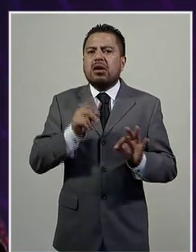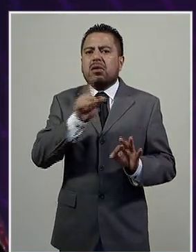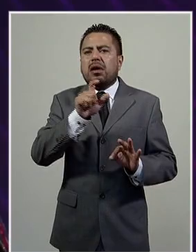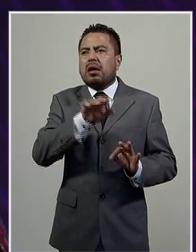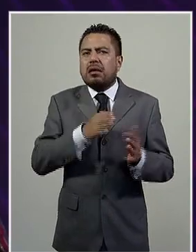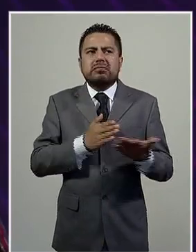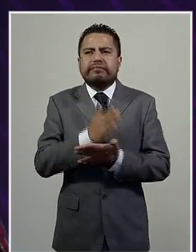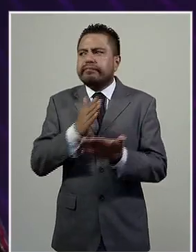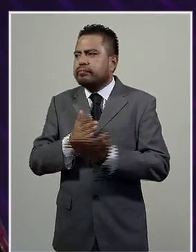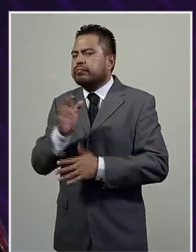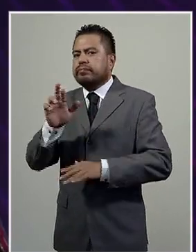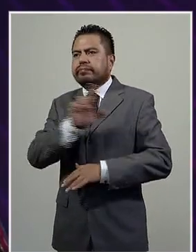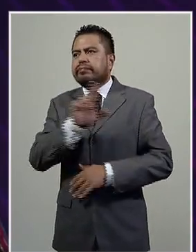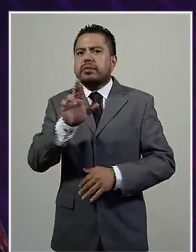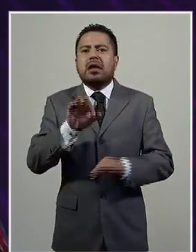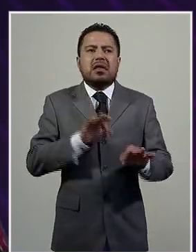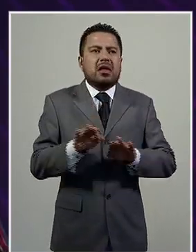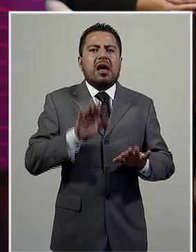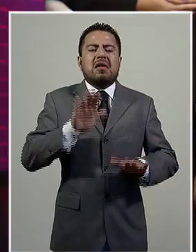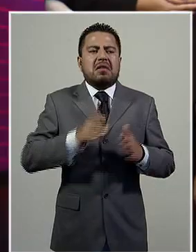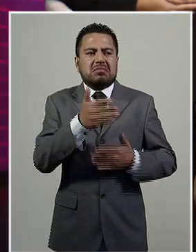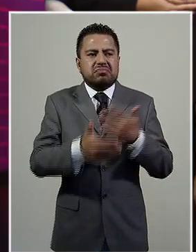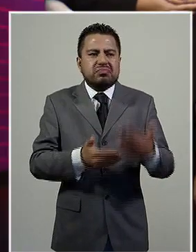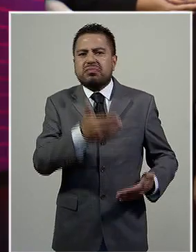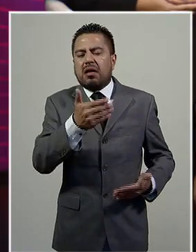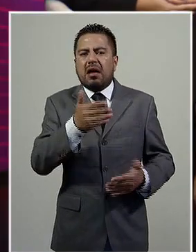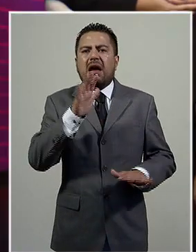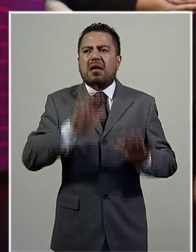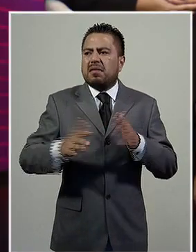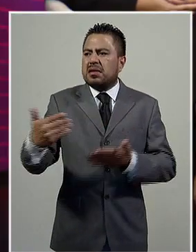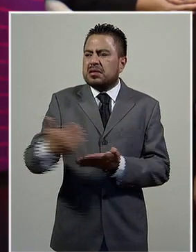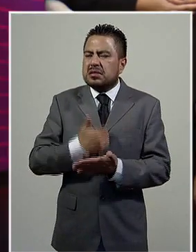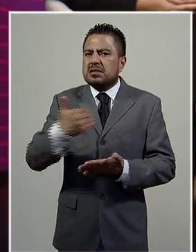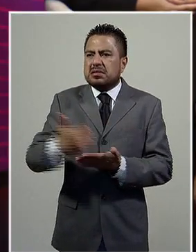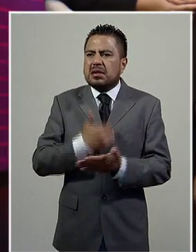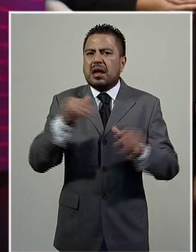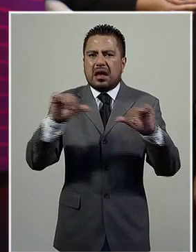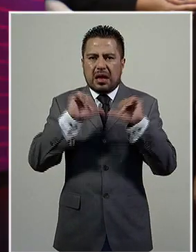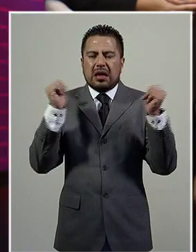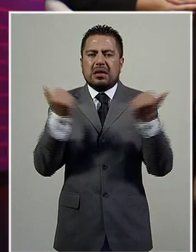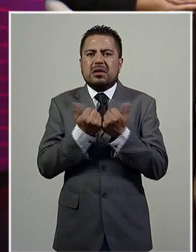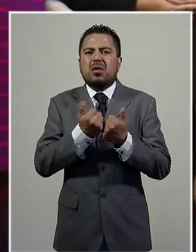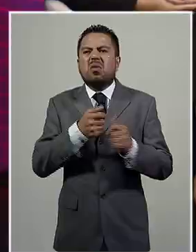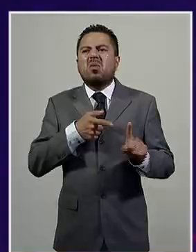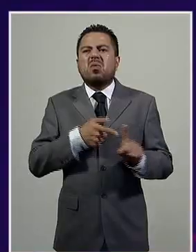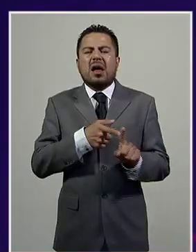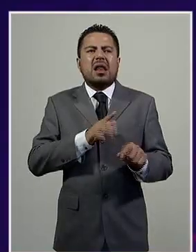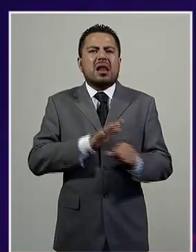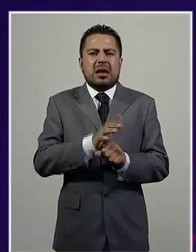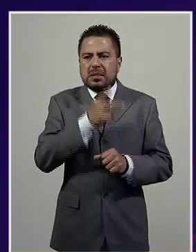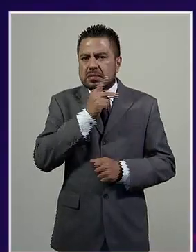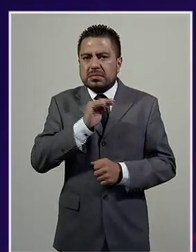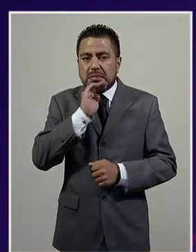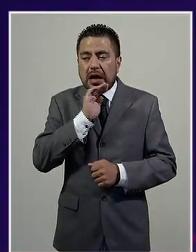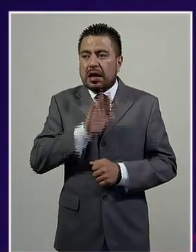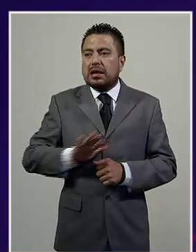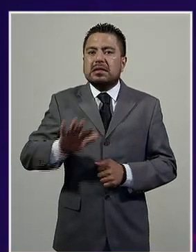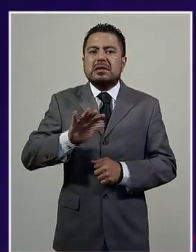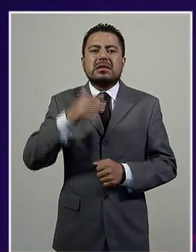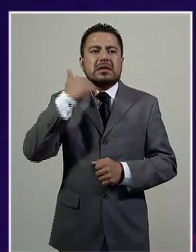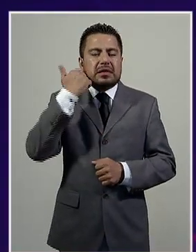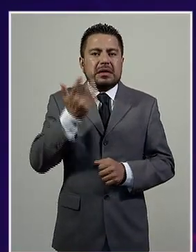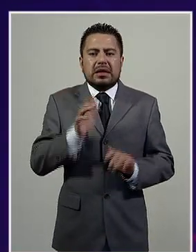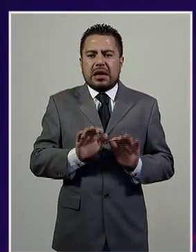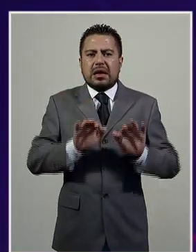trabajo, en un despido injustificado, por ahí nos han llegado quejas a la asociación respecto a padres de familia que